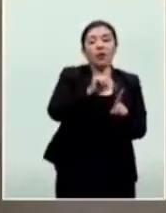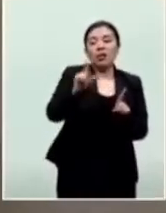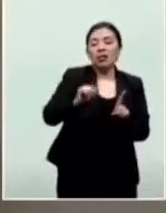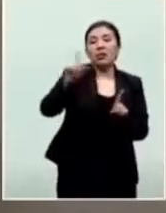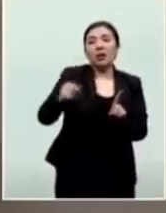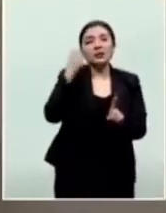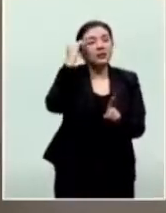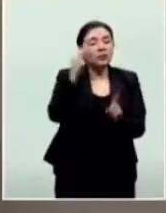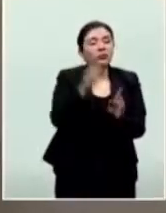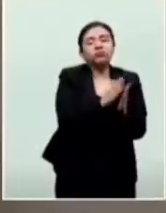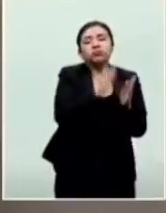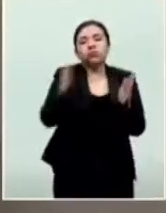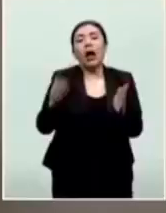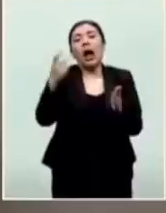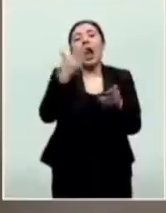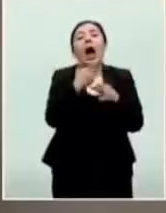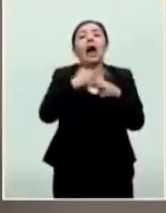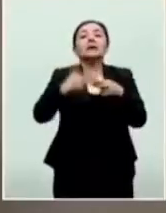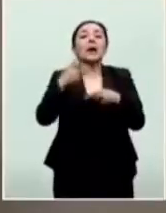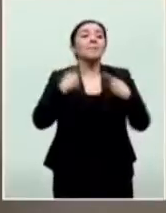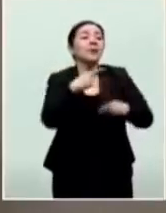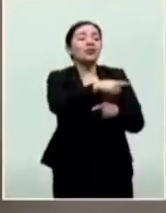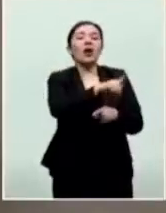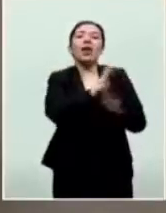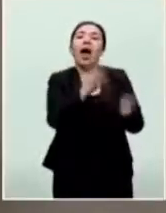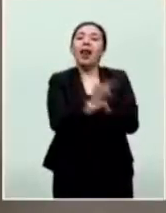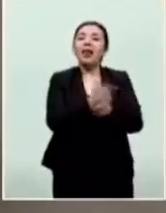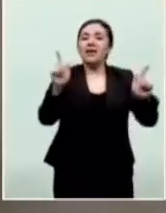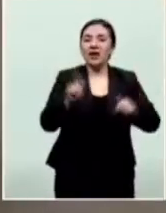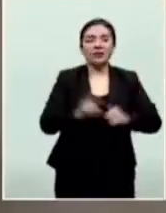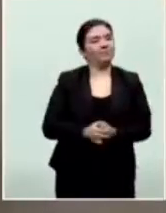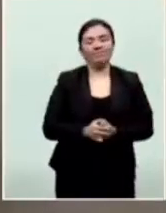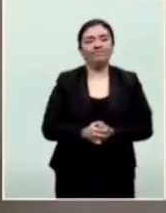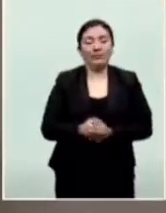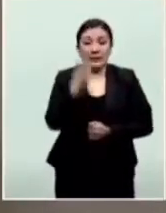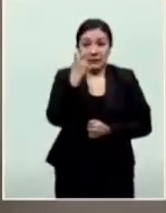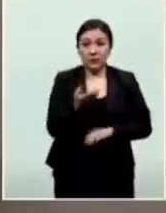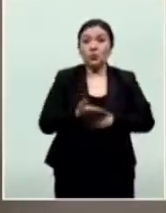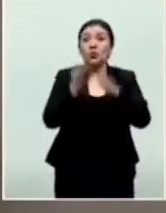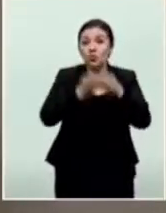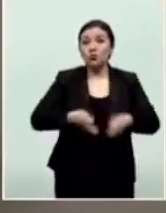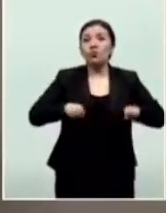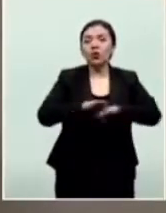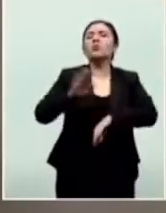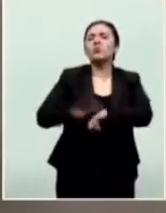liberar a su cliente. Creo que es un criterio muy importante por